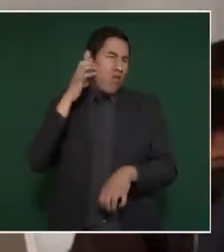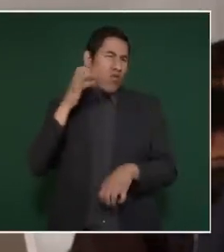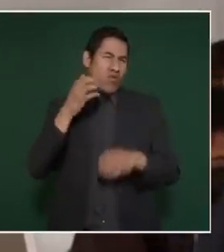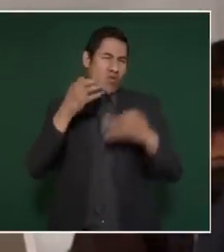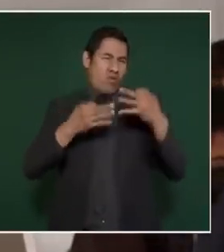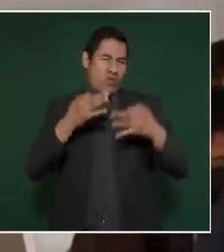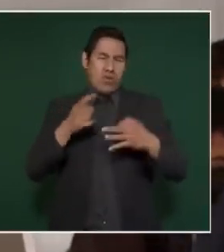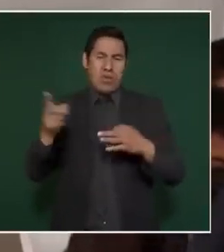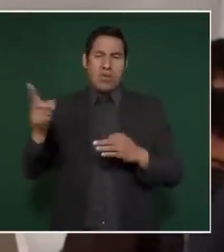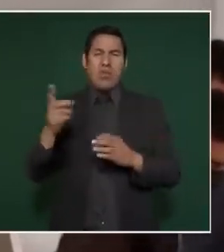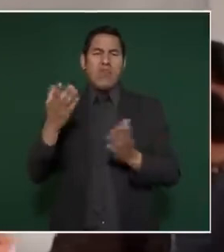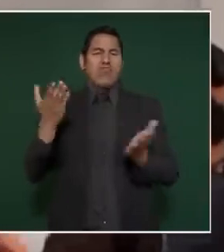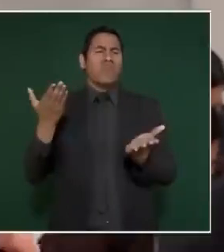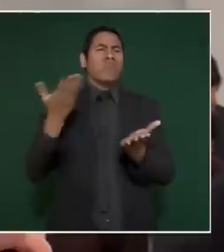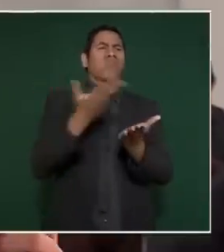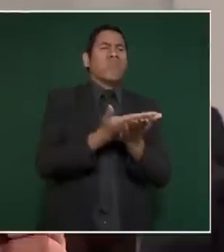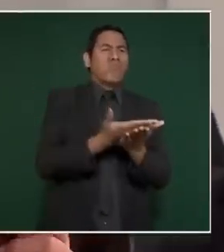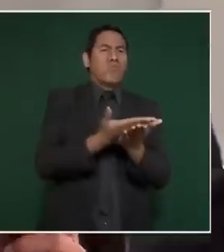de